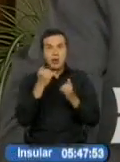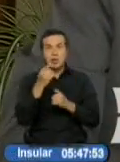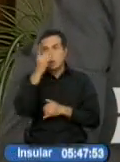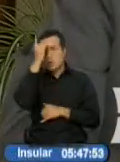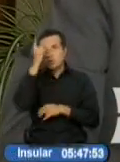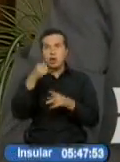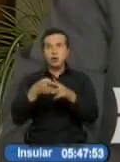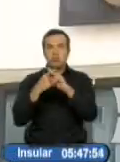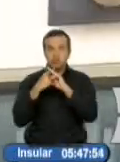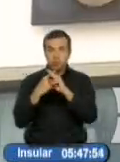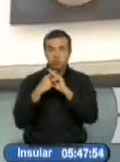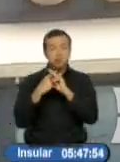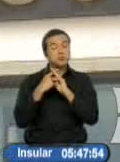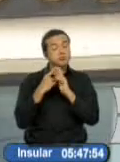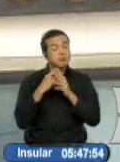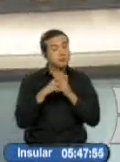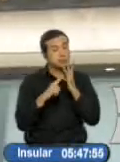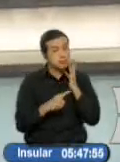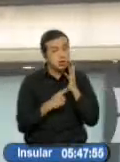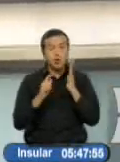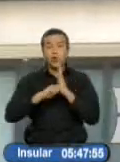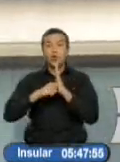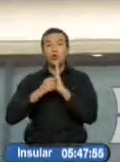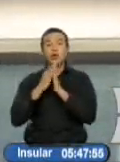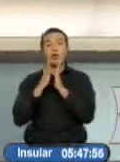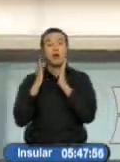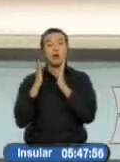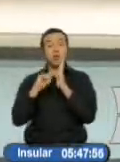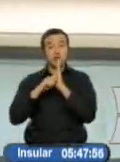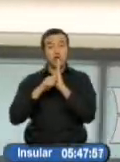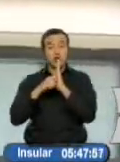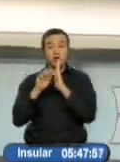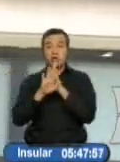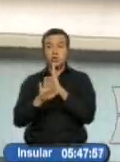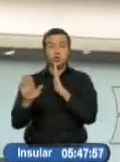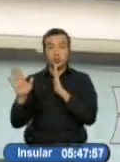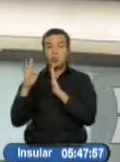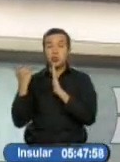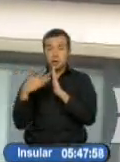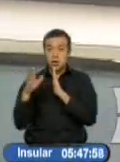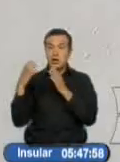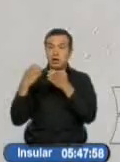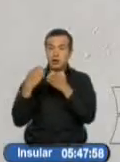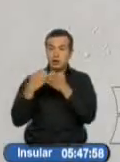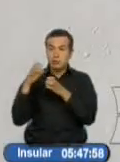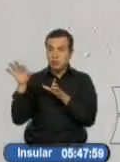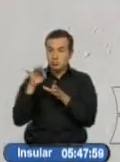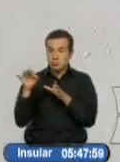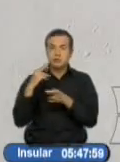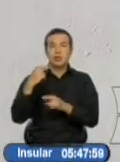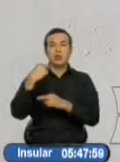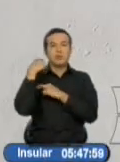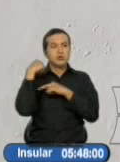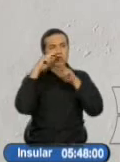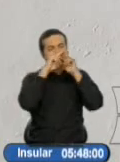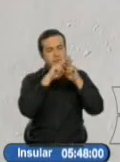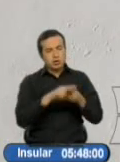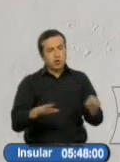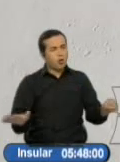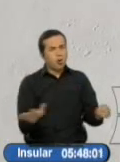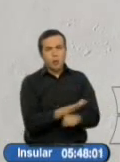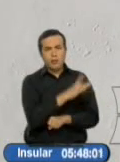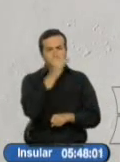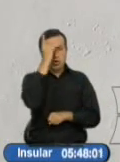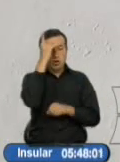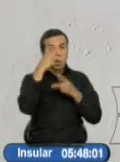derecho de repetición inclusive. Al momento, la Contraloría General del Estado se encuentra trabajando en la conformación del equipo que se encargará de desarrollar la auditoría de la